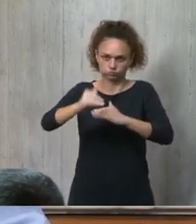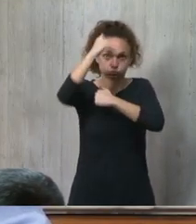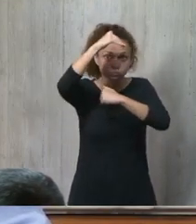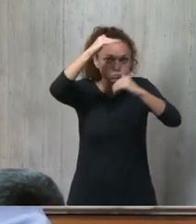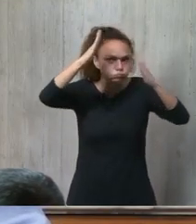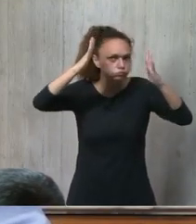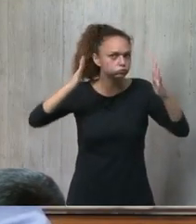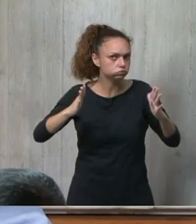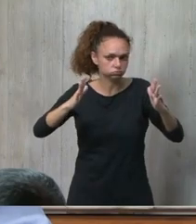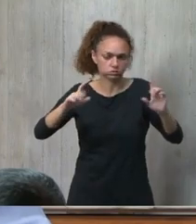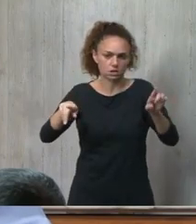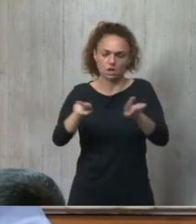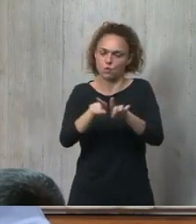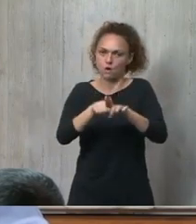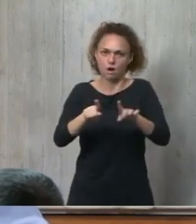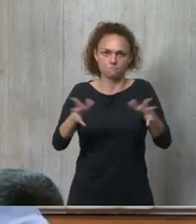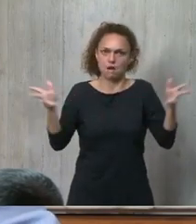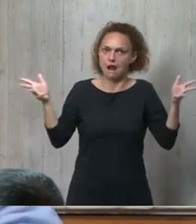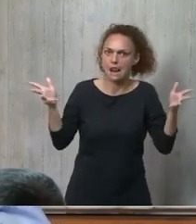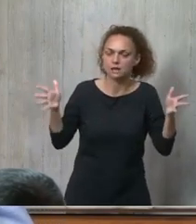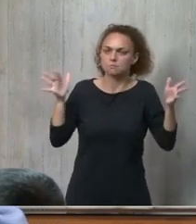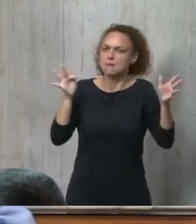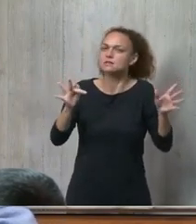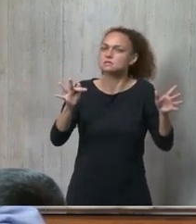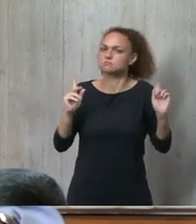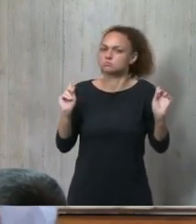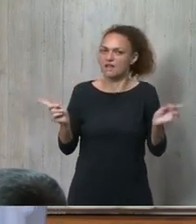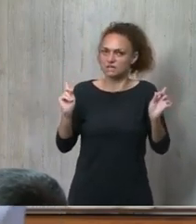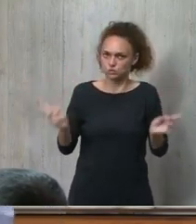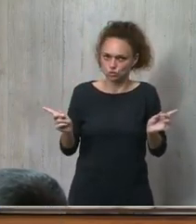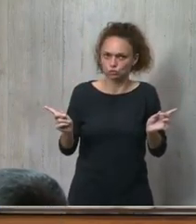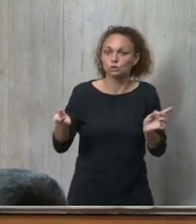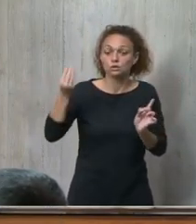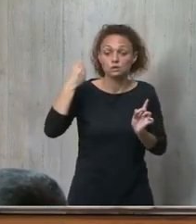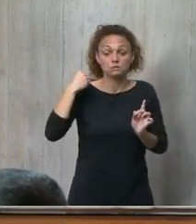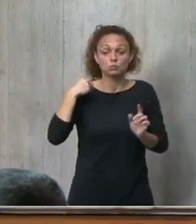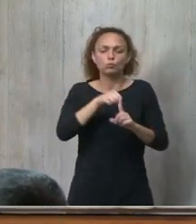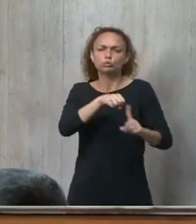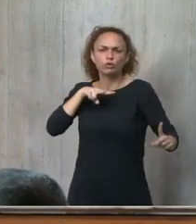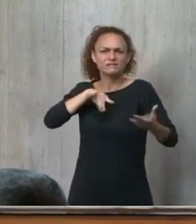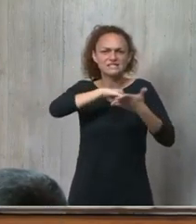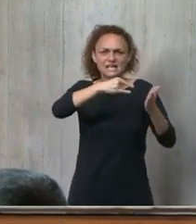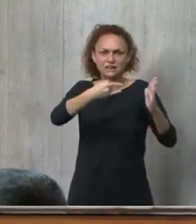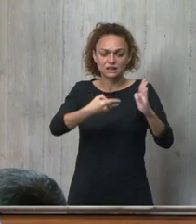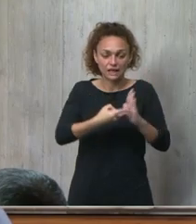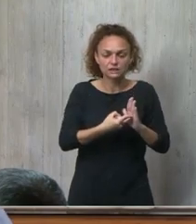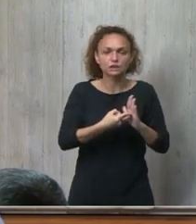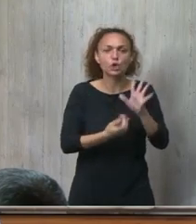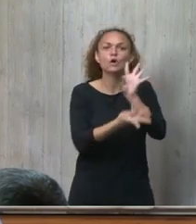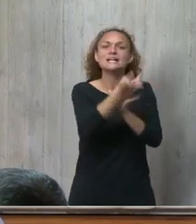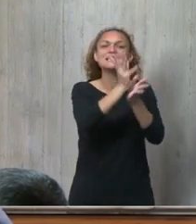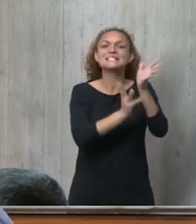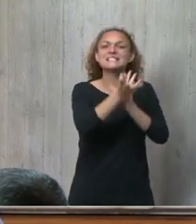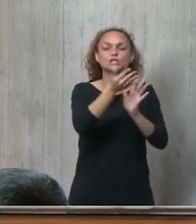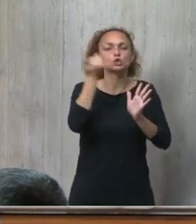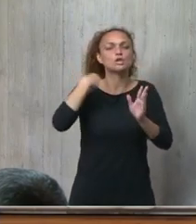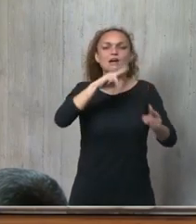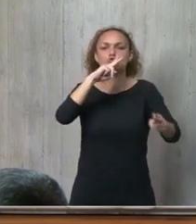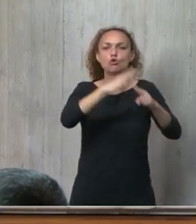Prevención. Desde el punto de vista técnico, operativo, el incendio puede calificarse de incendio